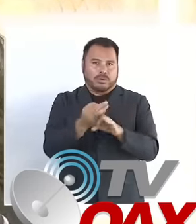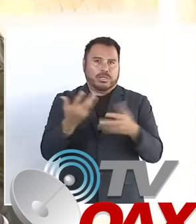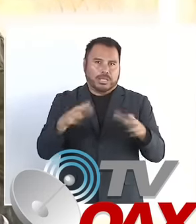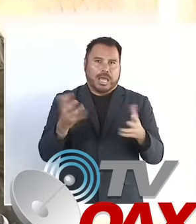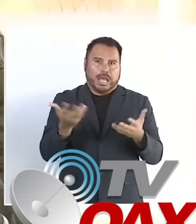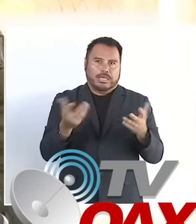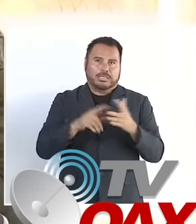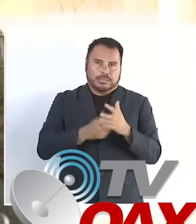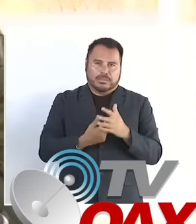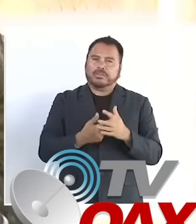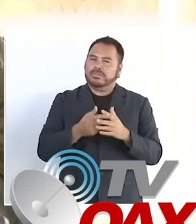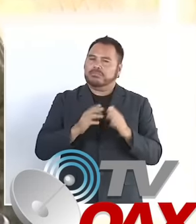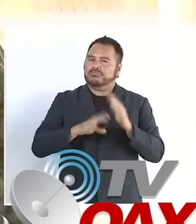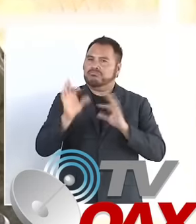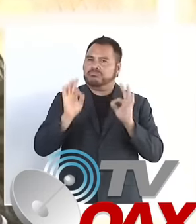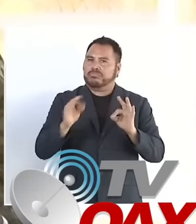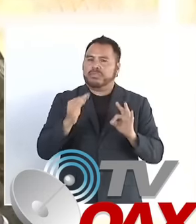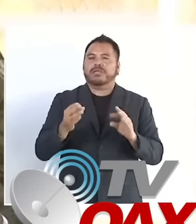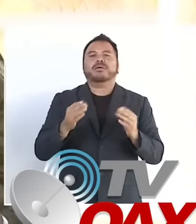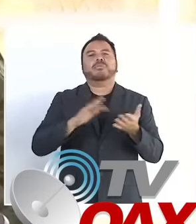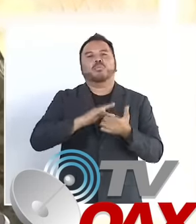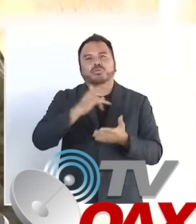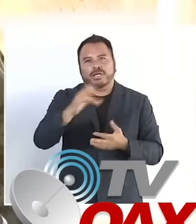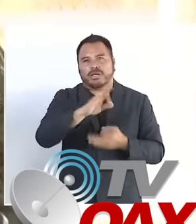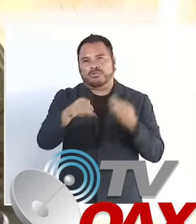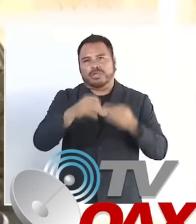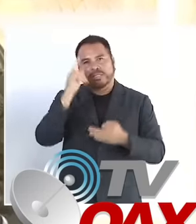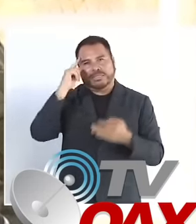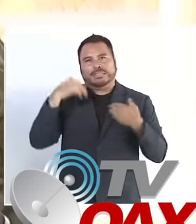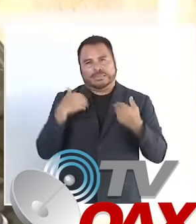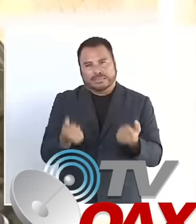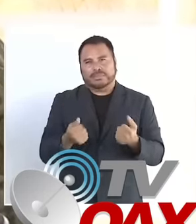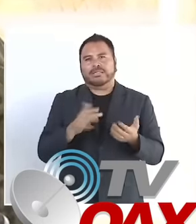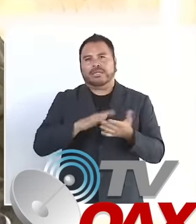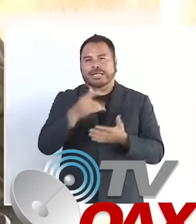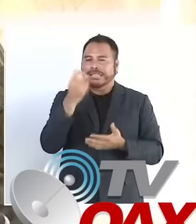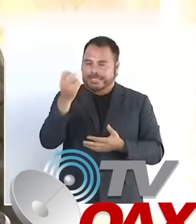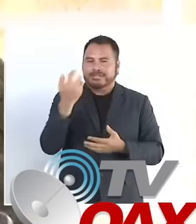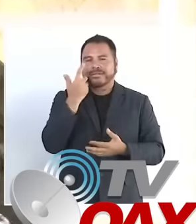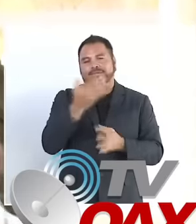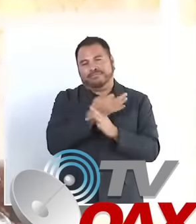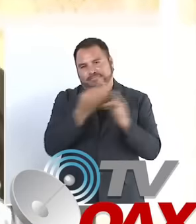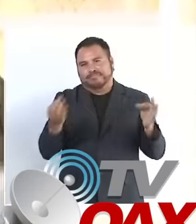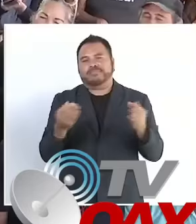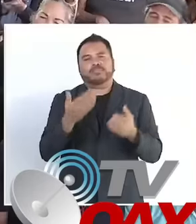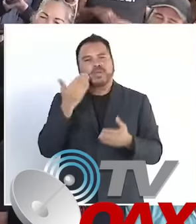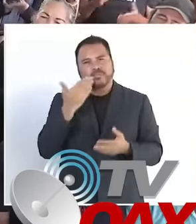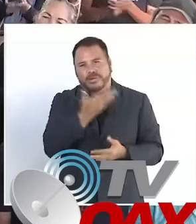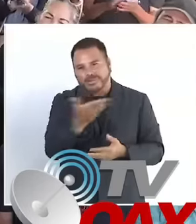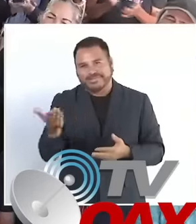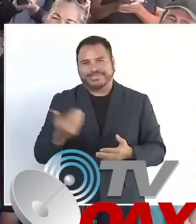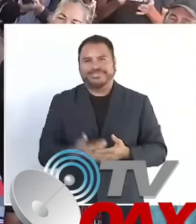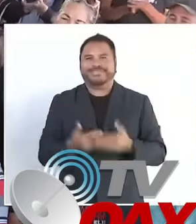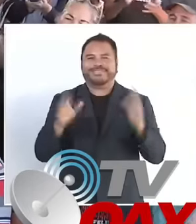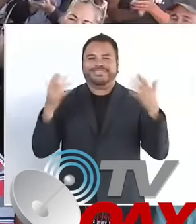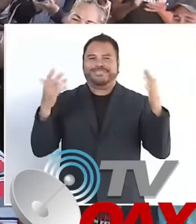y lo estamos logrando. Muchas gracias por su comprensión y eso es lo que se les quería decir. Muy amables.